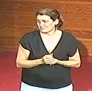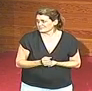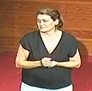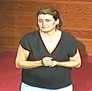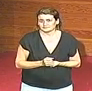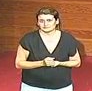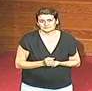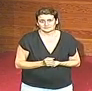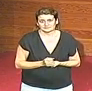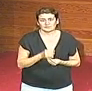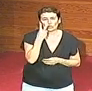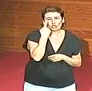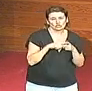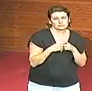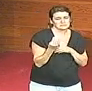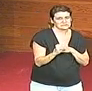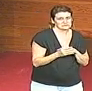Bueno, y 2 cositas más.